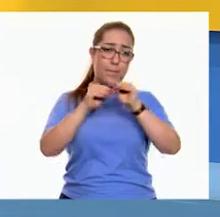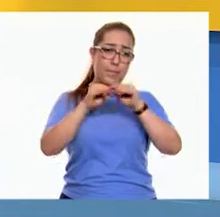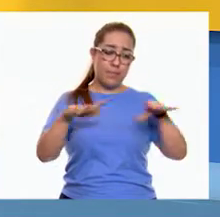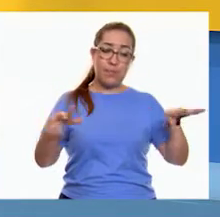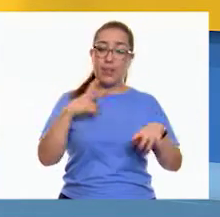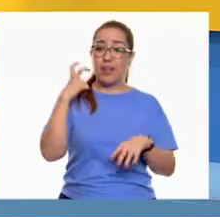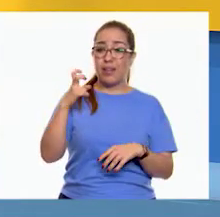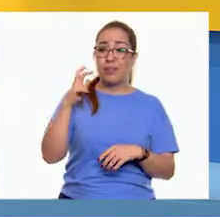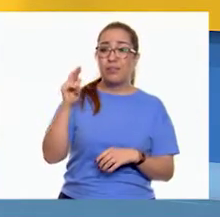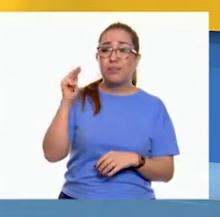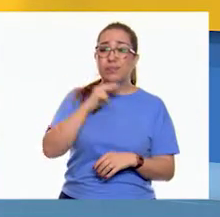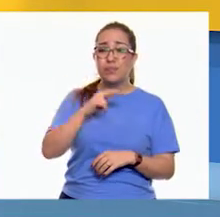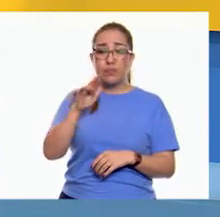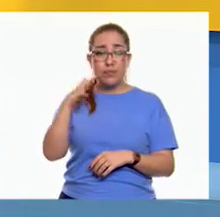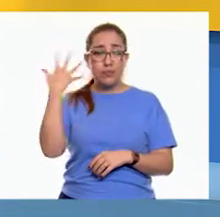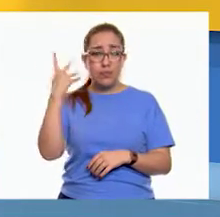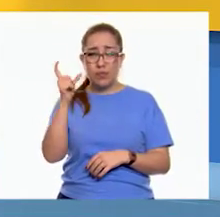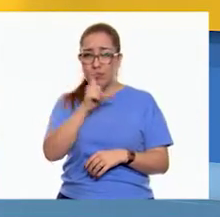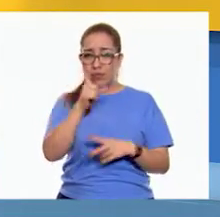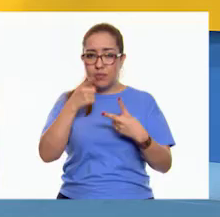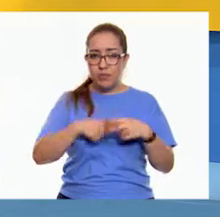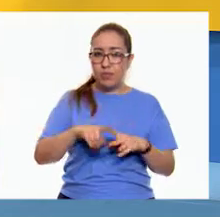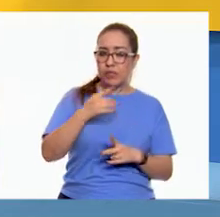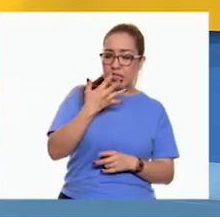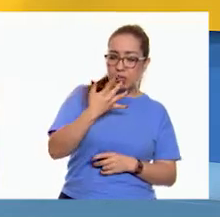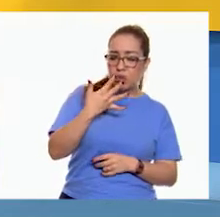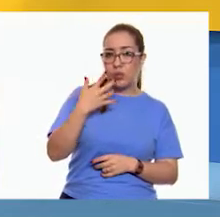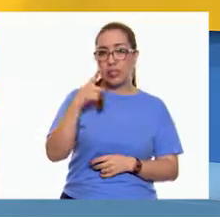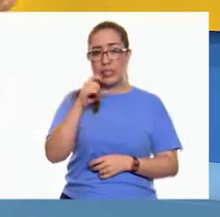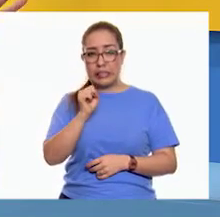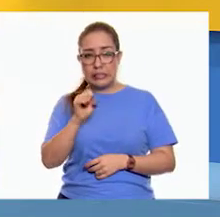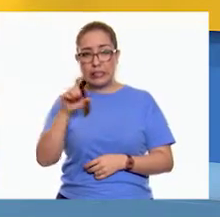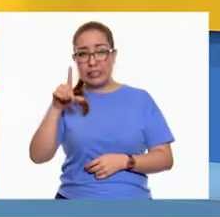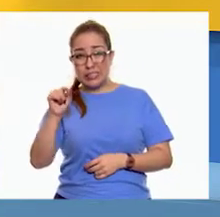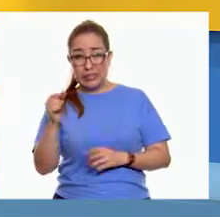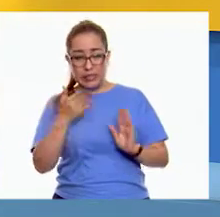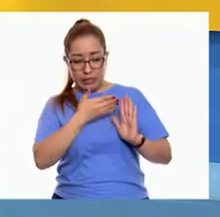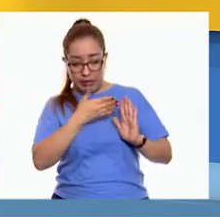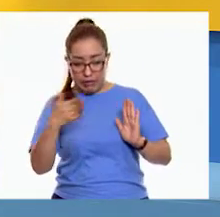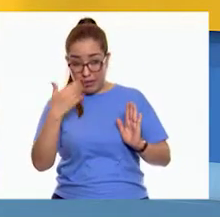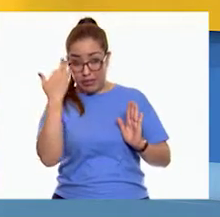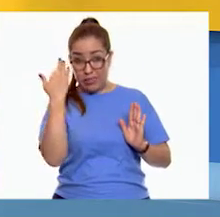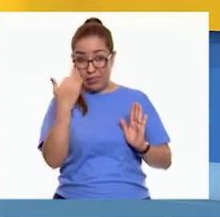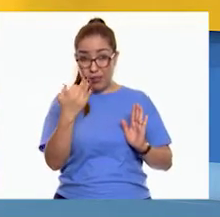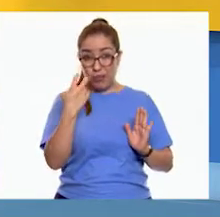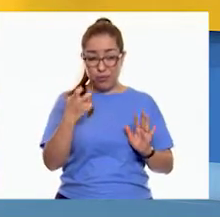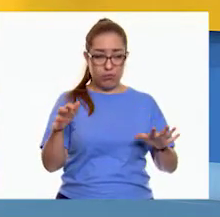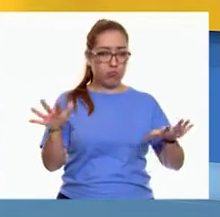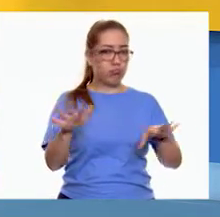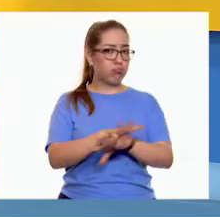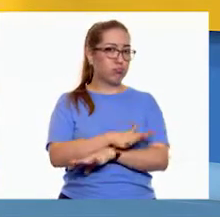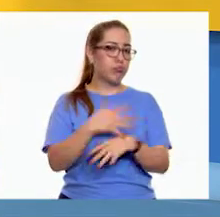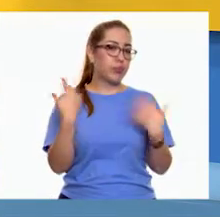que se dio entre los años 50 y 70 y que cambió para siempre el aspecto de las ciudades, que por cierto, como ya